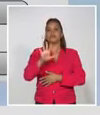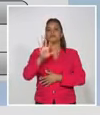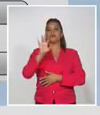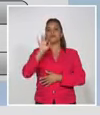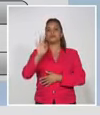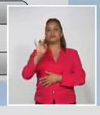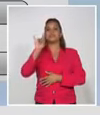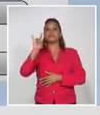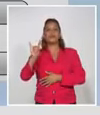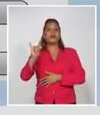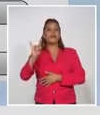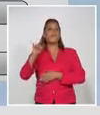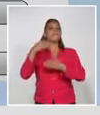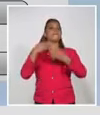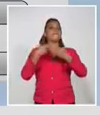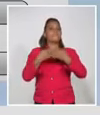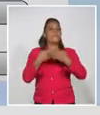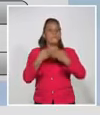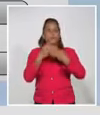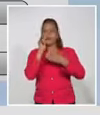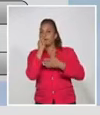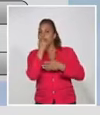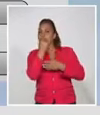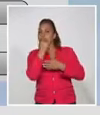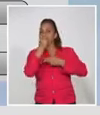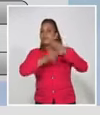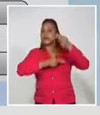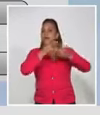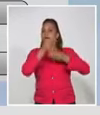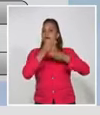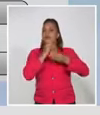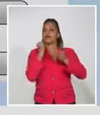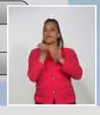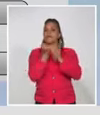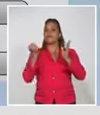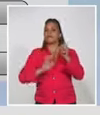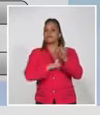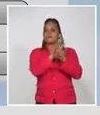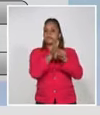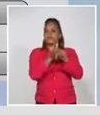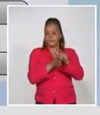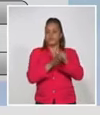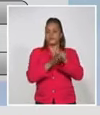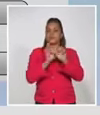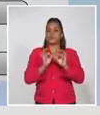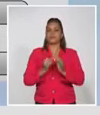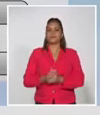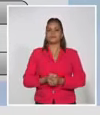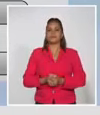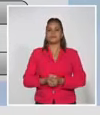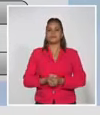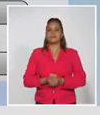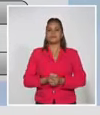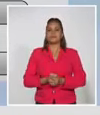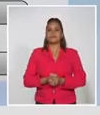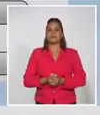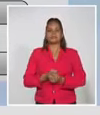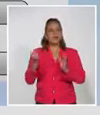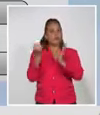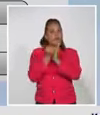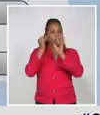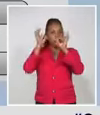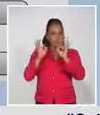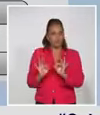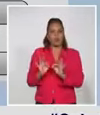3.089.589 muestras procesadas para el diagnóstico de la COVID-19. Y se han diagnosticado hasta el